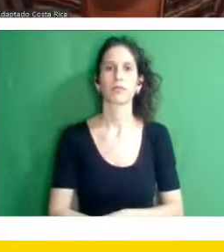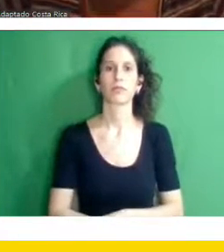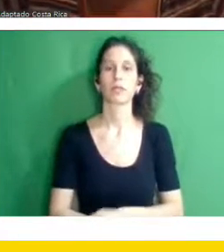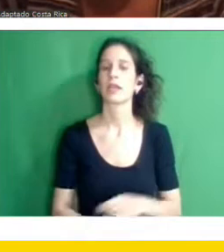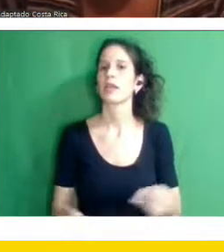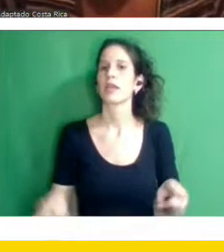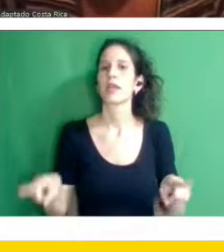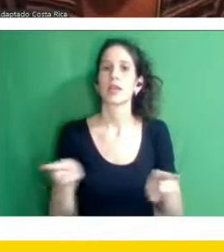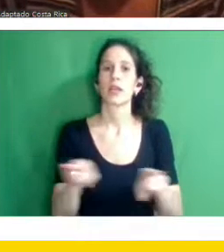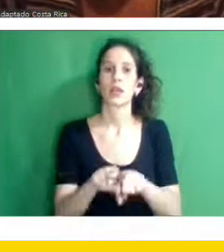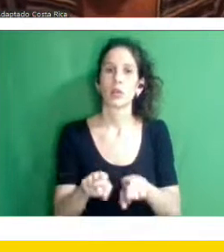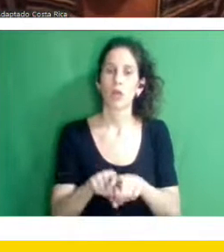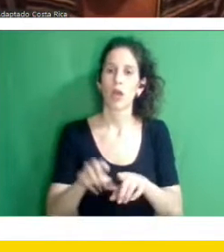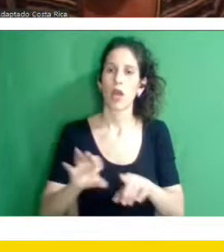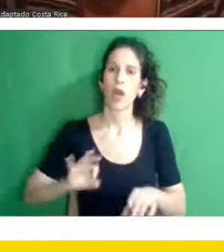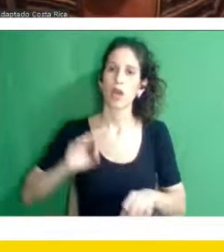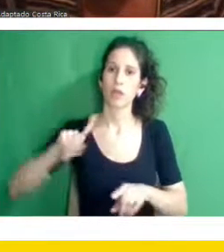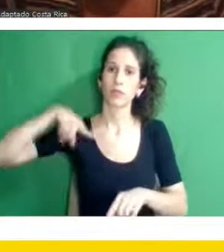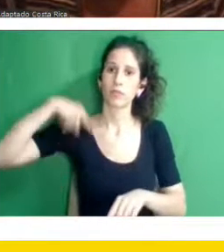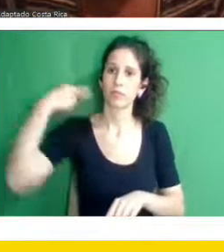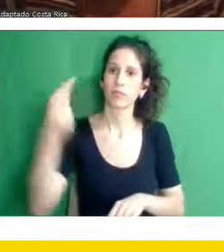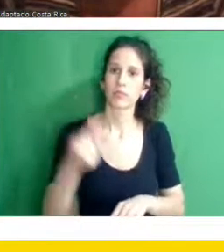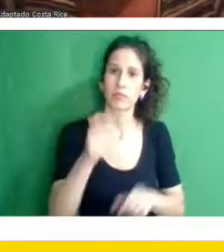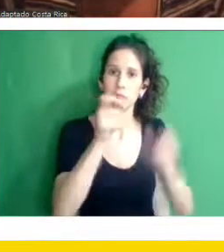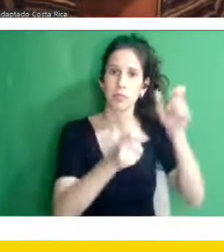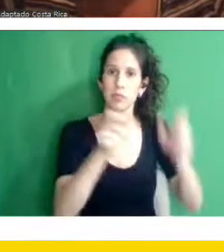bien. Tuvimos